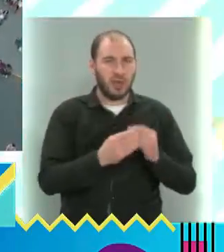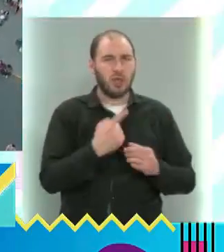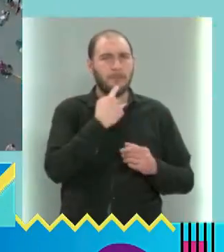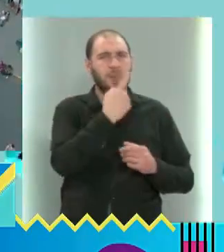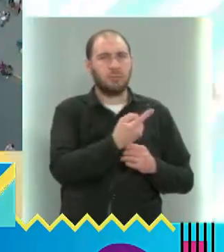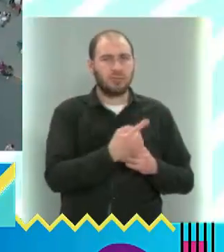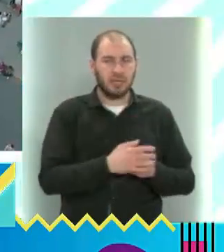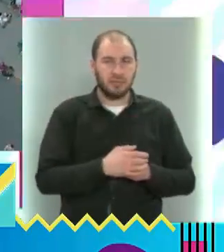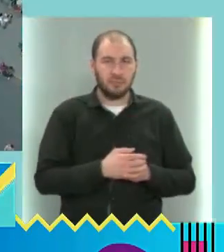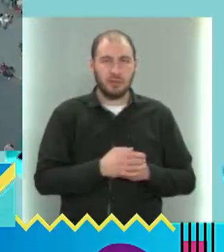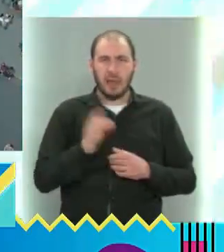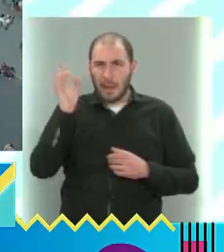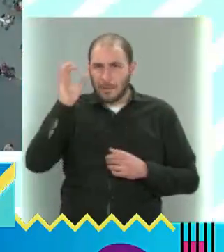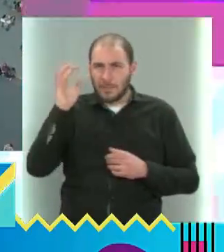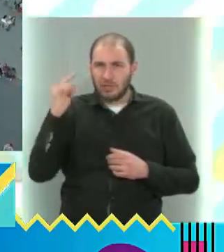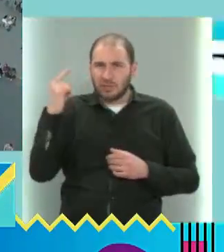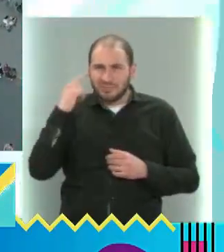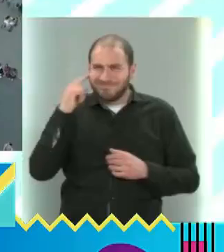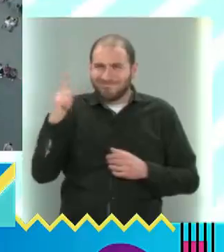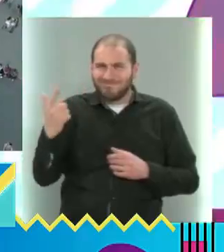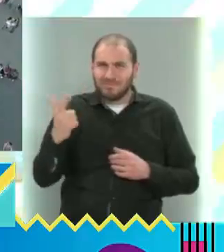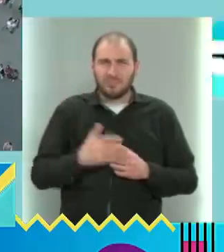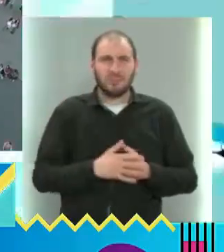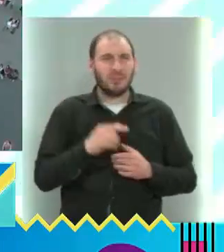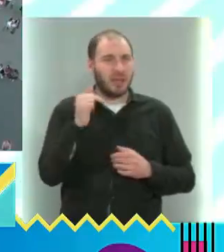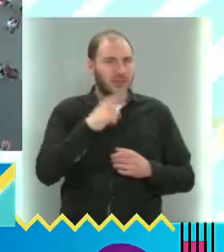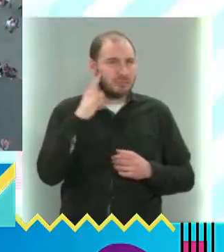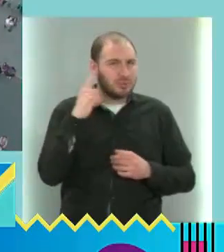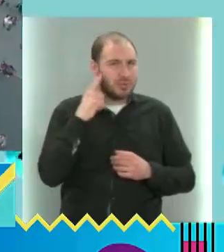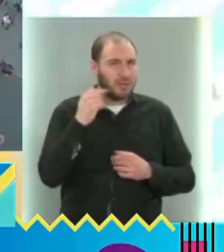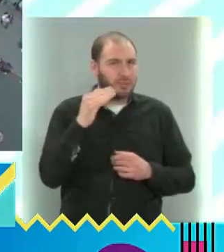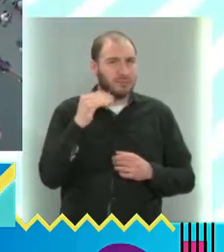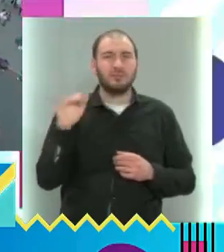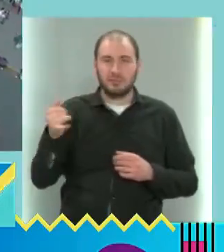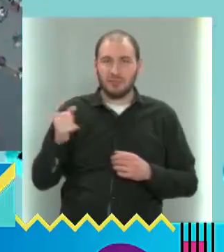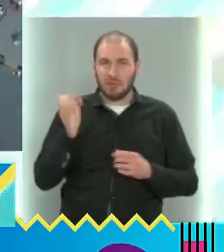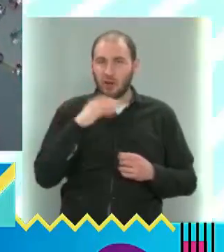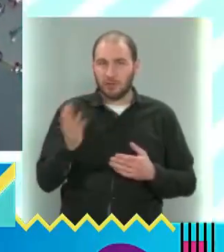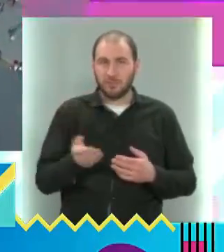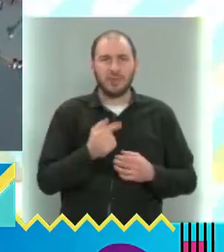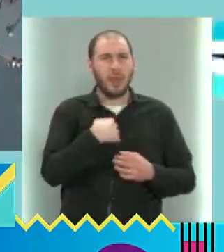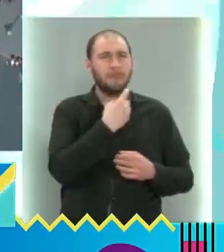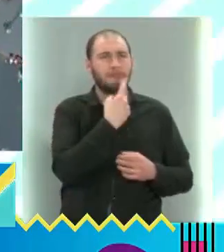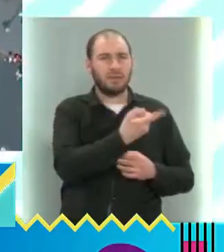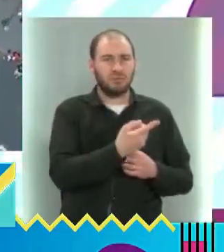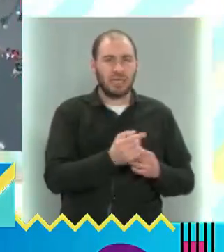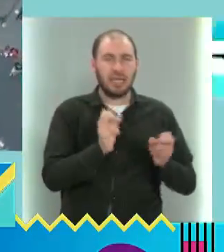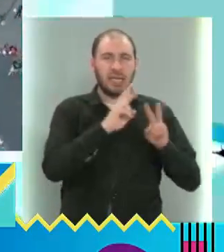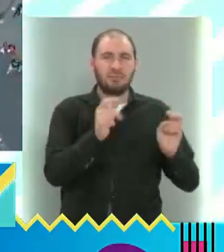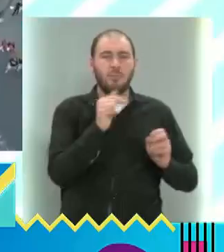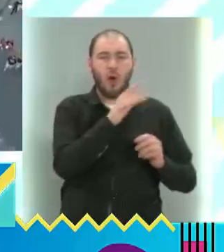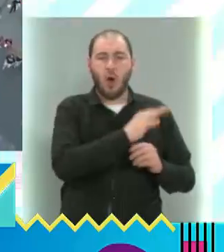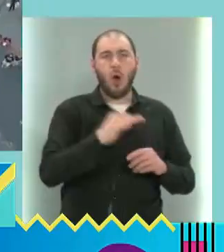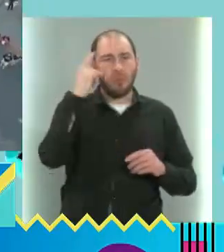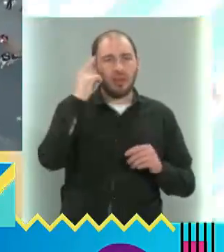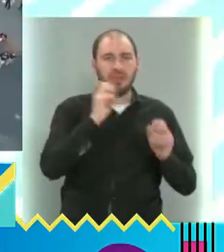quería consultarle acerca Disculpe, no te estoy escuchando bien. ¿Sí? ¿Ahí me escucha, Fernando? Sí, mejor. Quería consultarle acerca de cuál es su